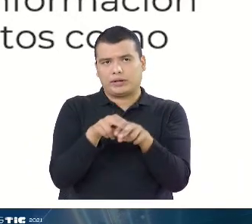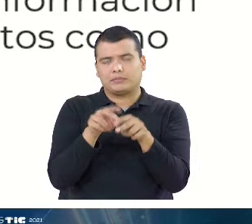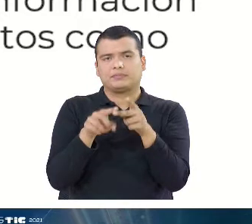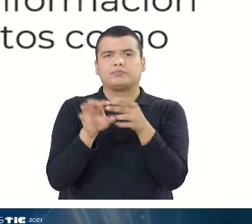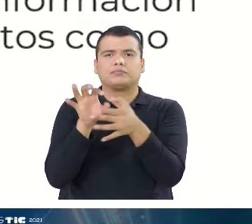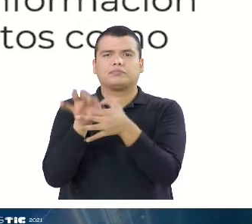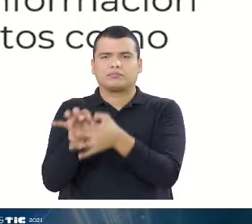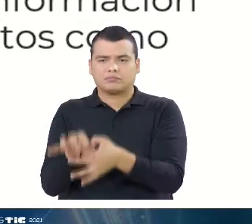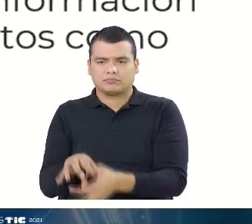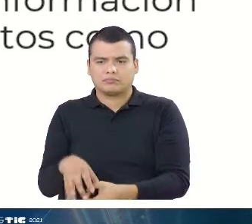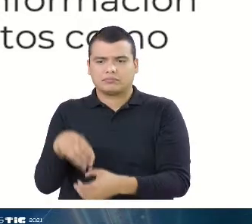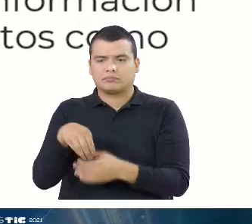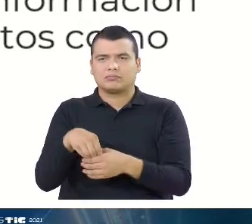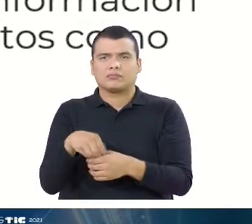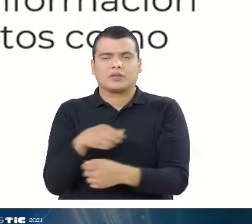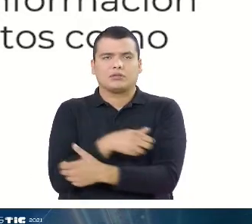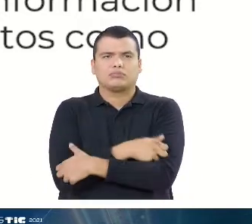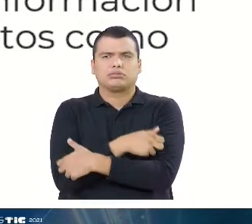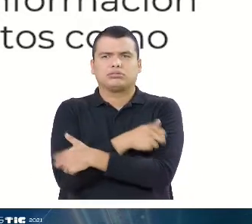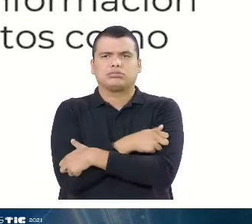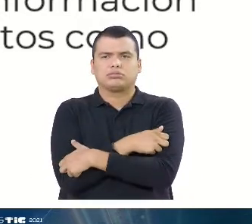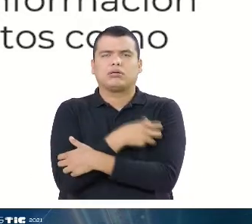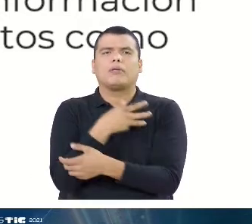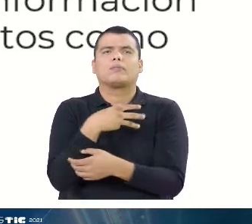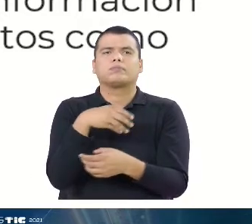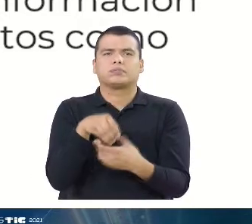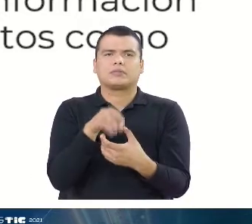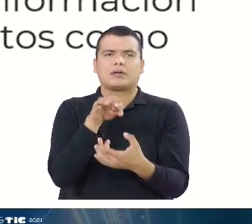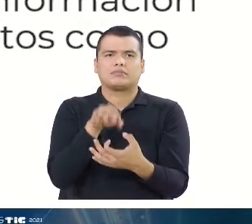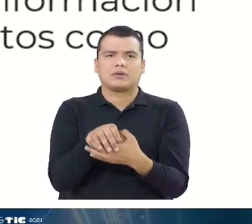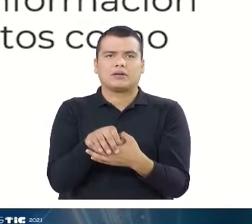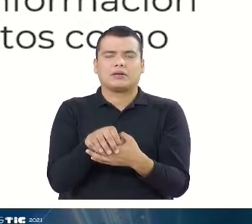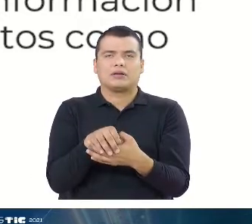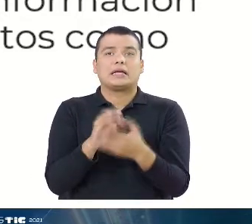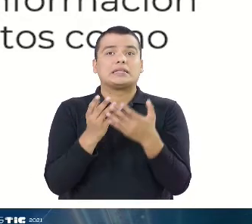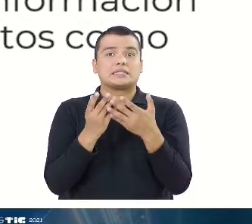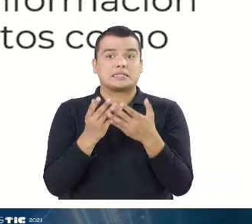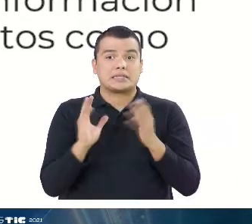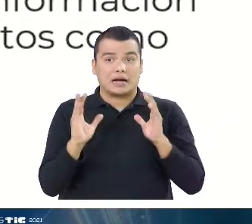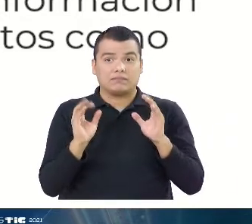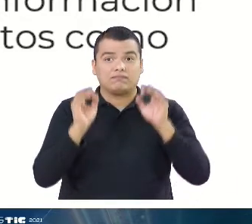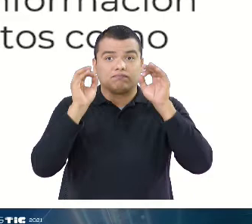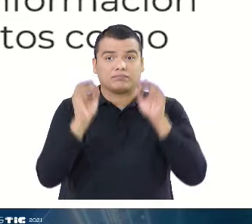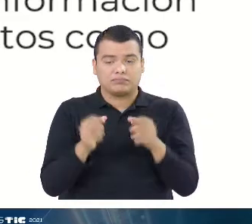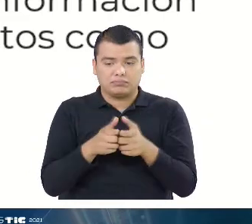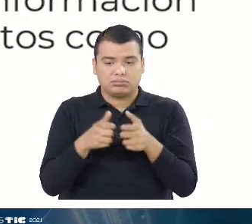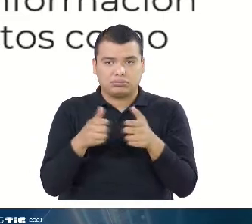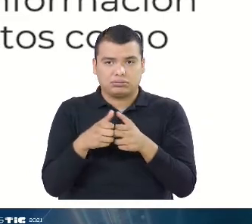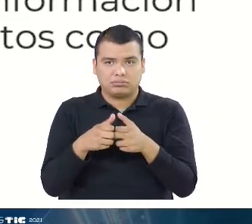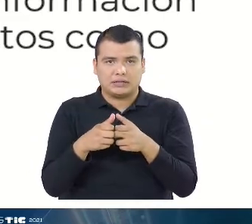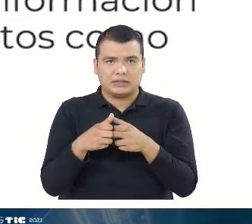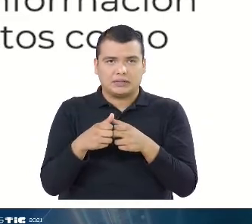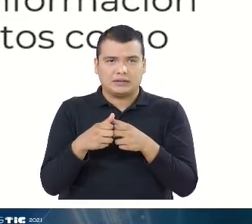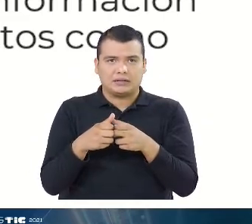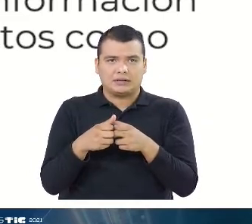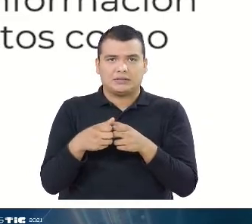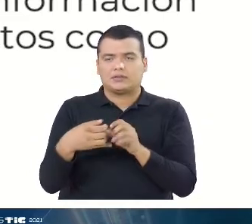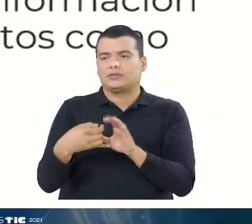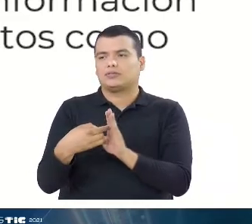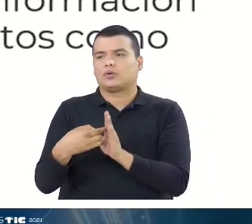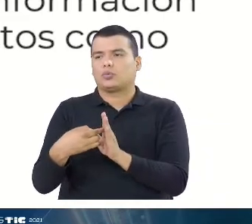donde está la potencia, donde voy a conectar mi fuente de voltaje, por ejemplo. Las salidas digitales,